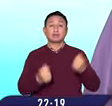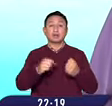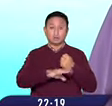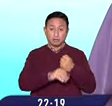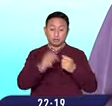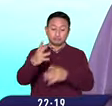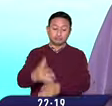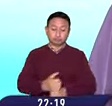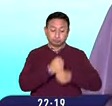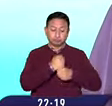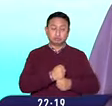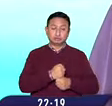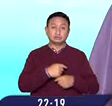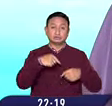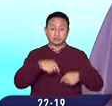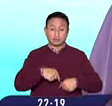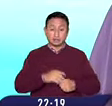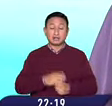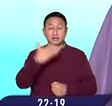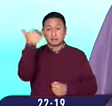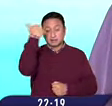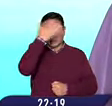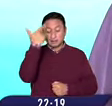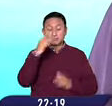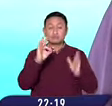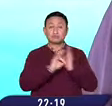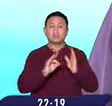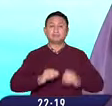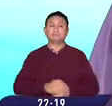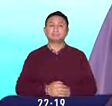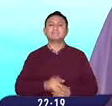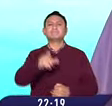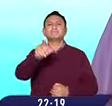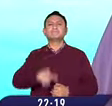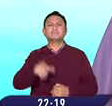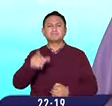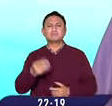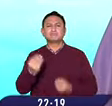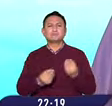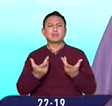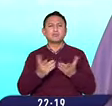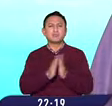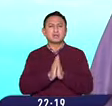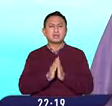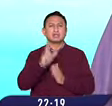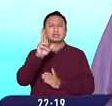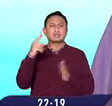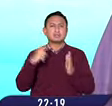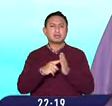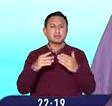robados bajo la modalidad de estafa en redes sociales. Los delincuentes estaban solicitando